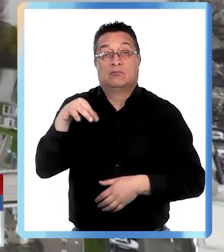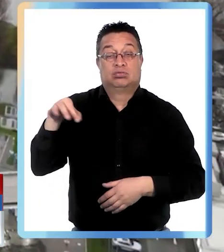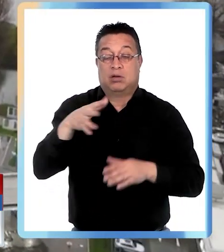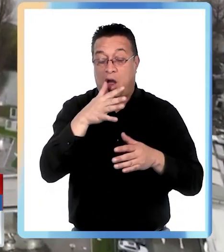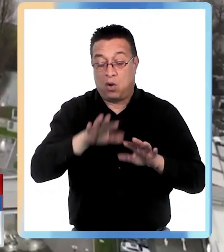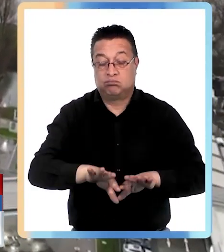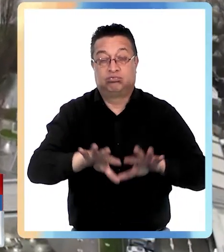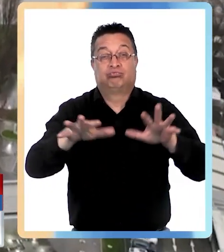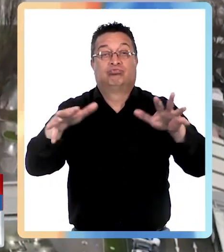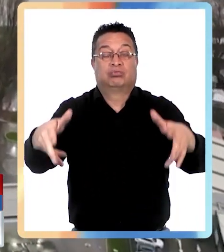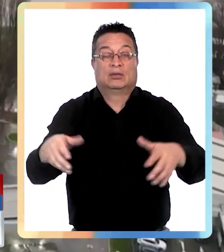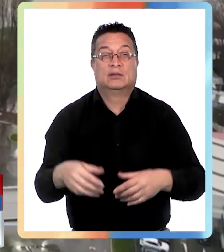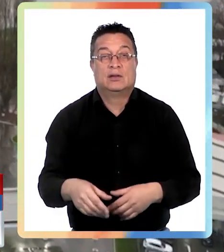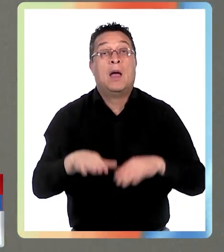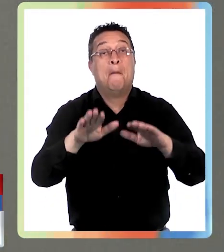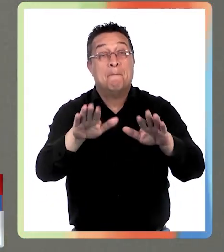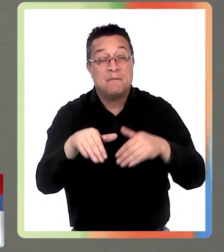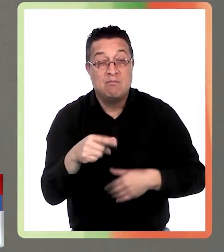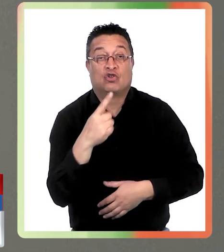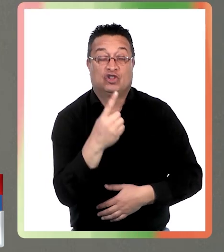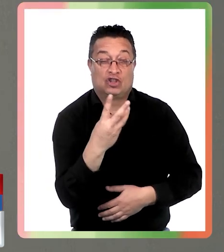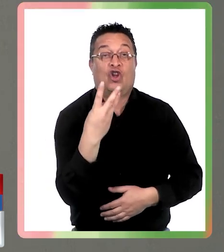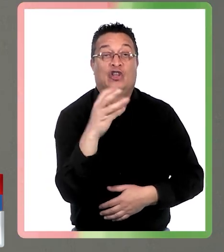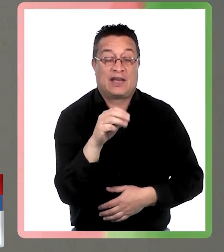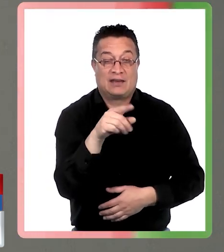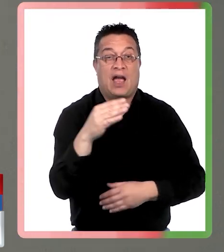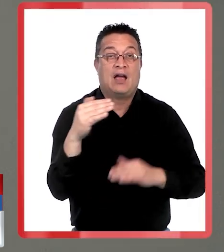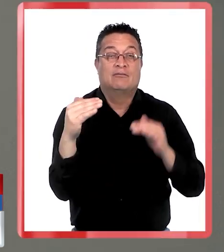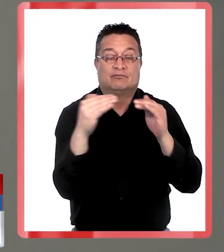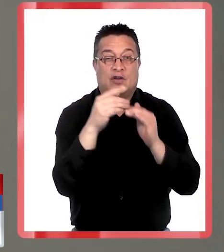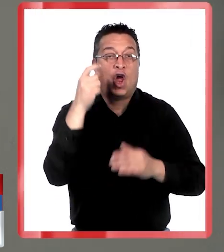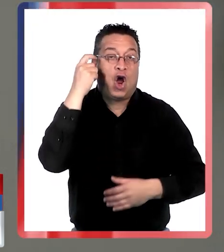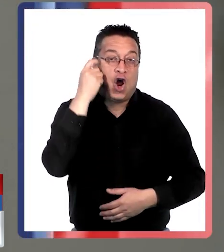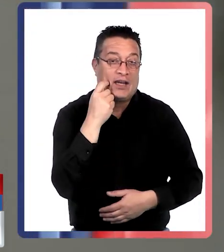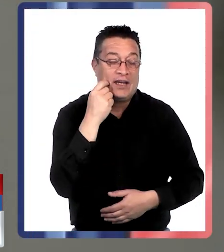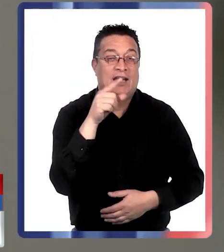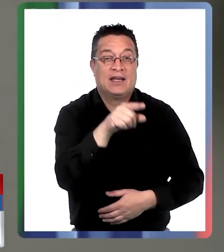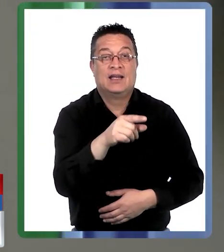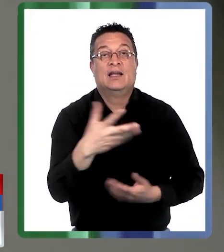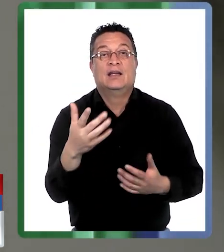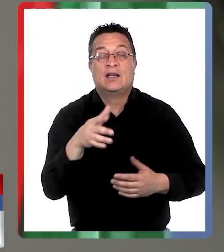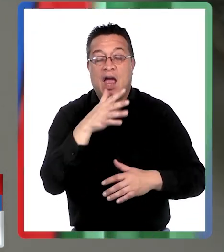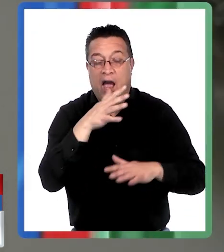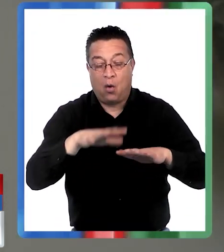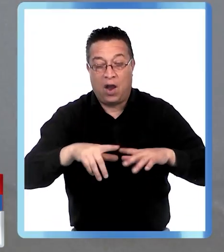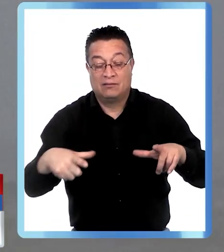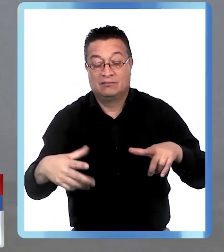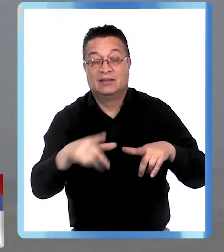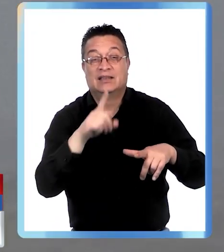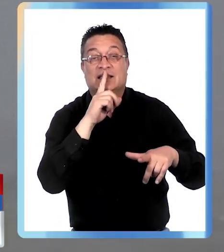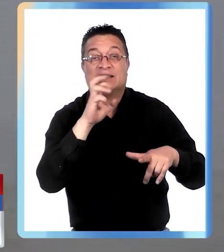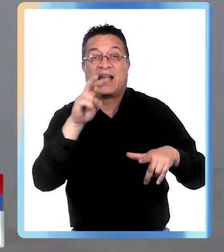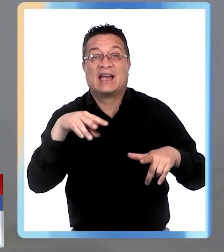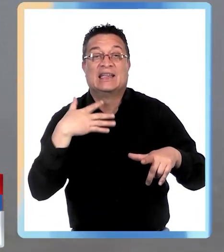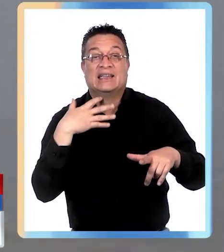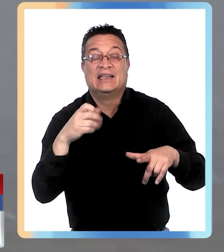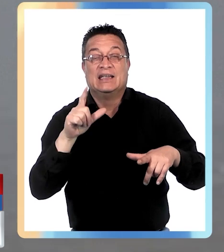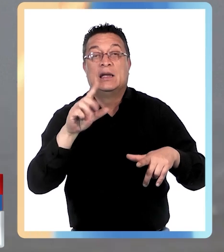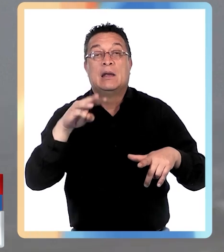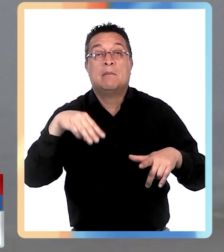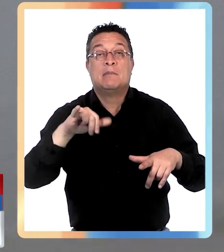por la crecida de esteros mismo número de aislados que en la región de ojin ya que el desborde del tranque obligó a